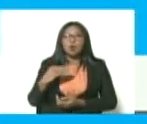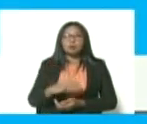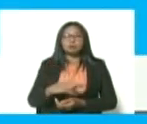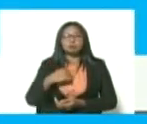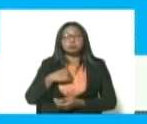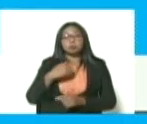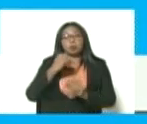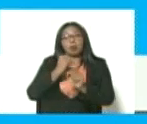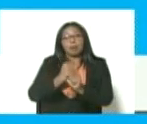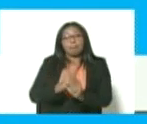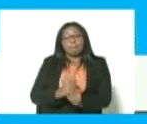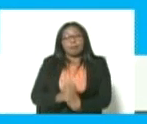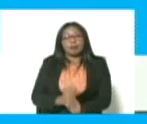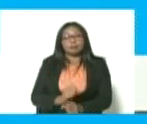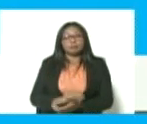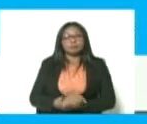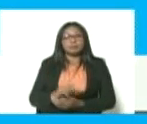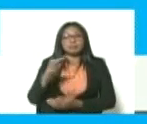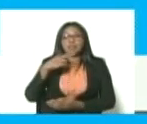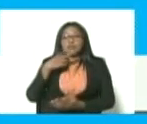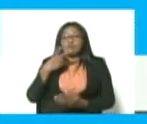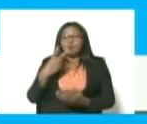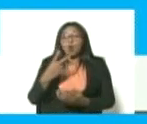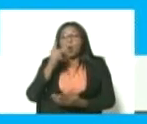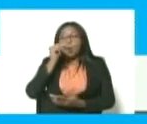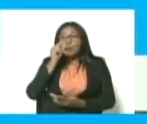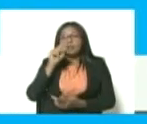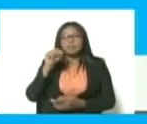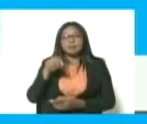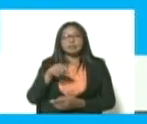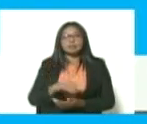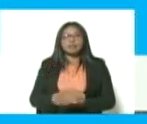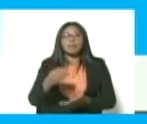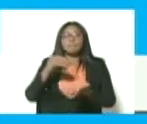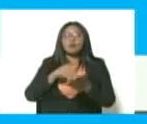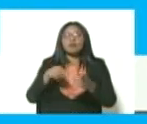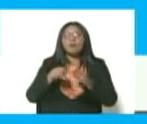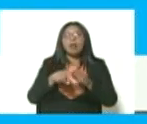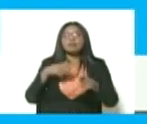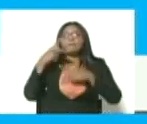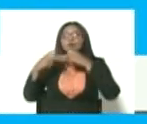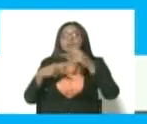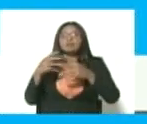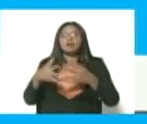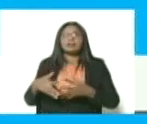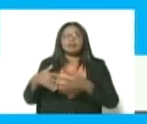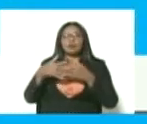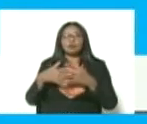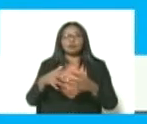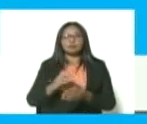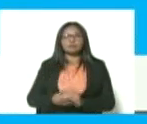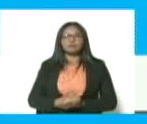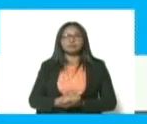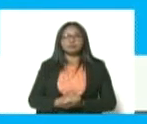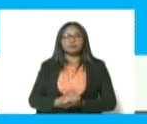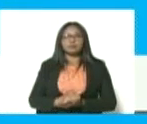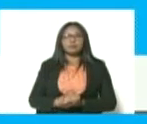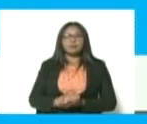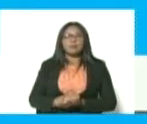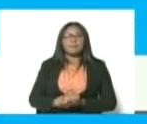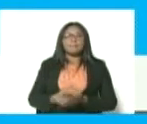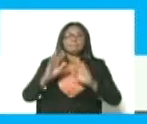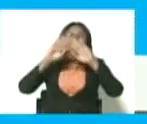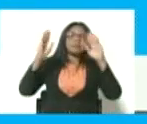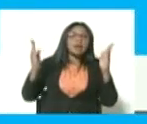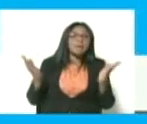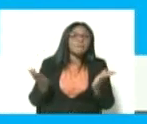esperemos, si el vocero del Departamento de Estado es el que fija la política de Estados Unidos para el mundo, o